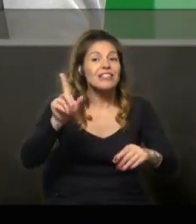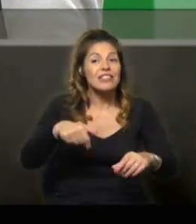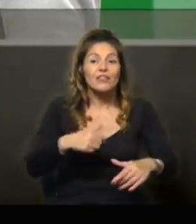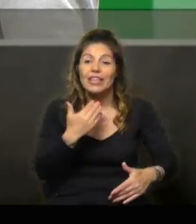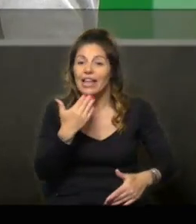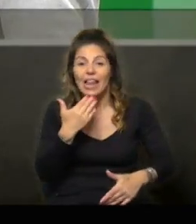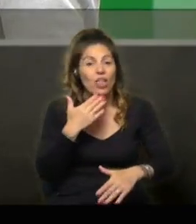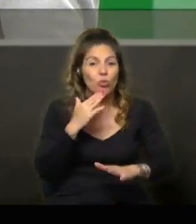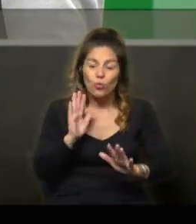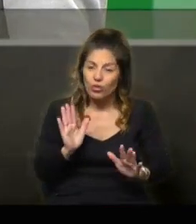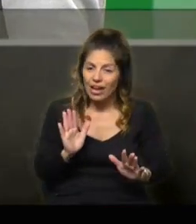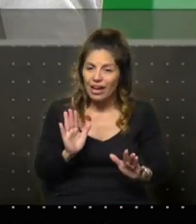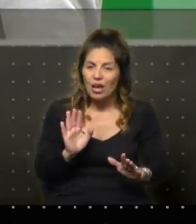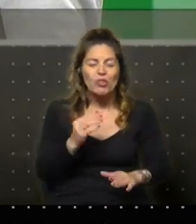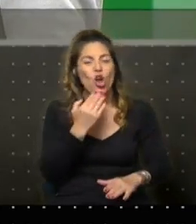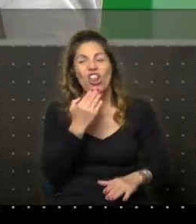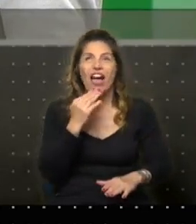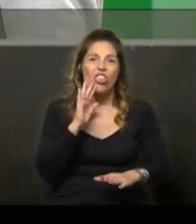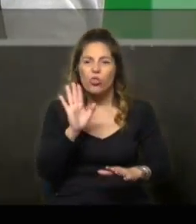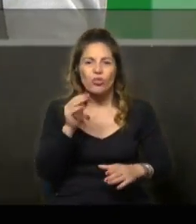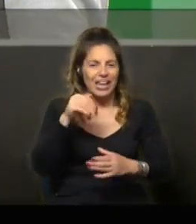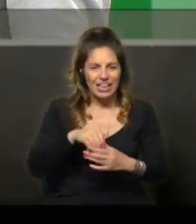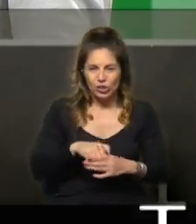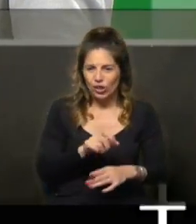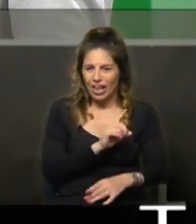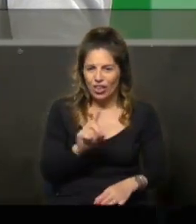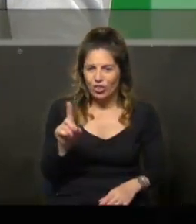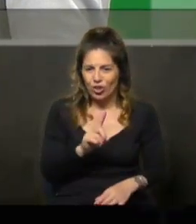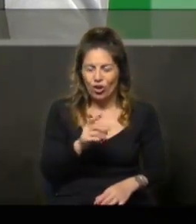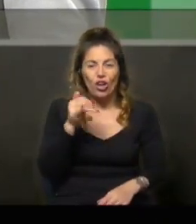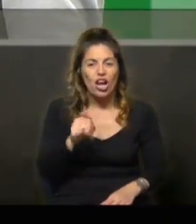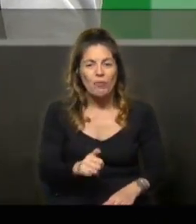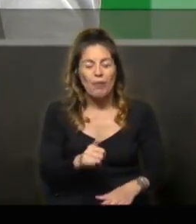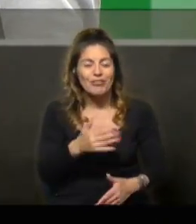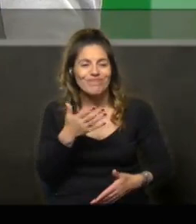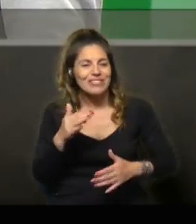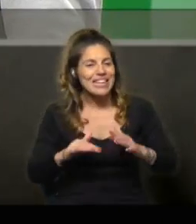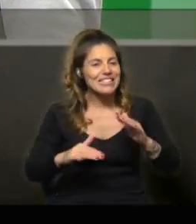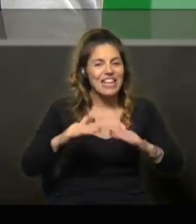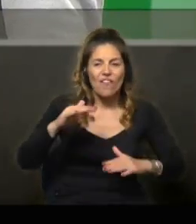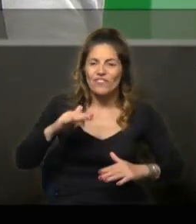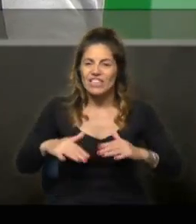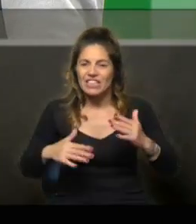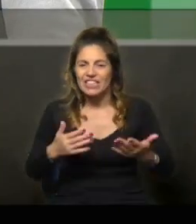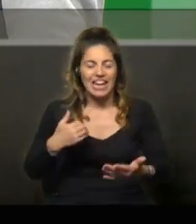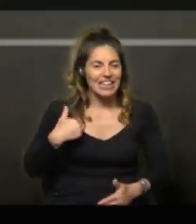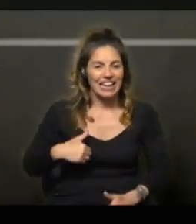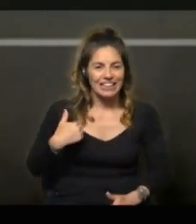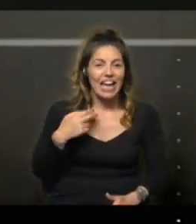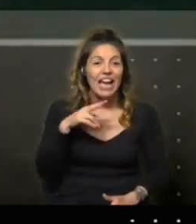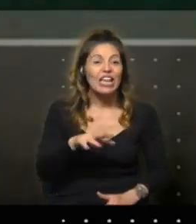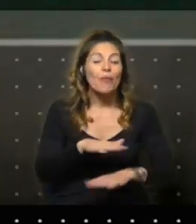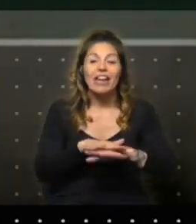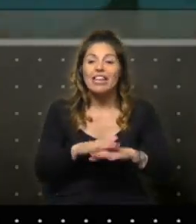incertidumbre pero no la incertidumbre electoral porque lo que va a haber es una gran inestabilidad en argena bu hay que ver qué pasa a nivel